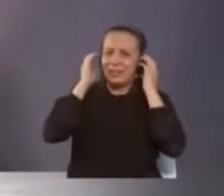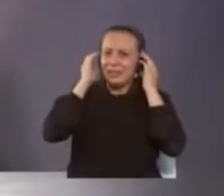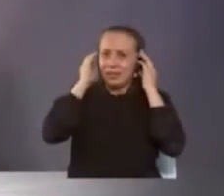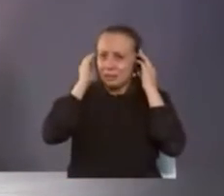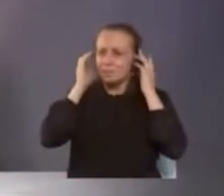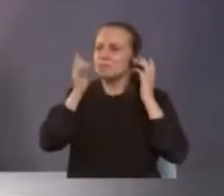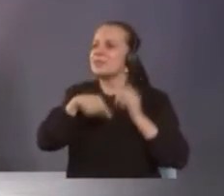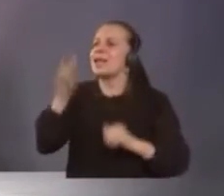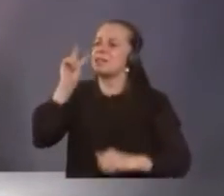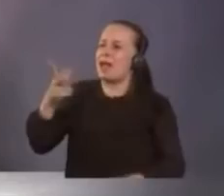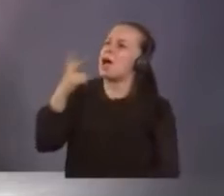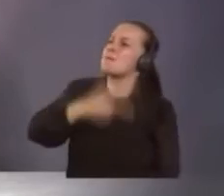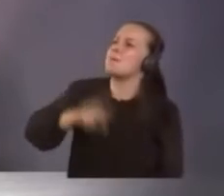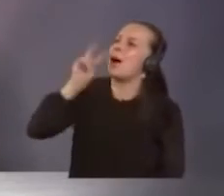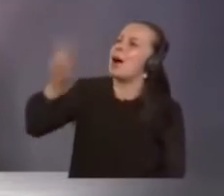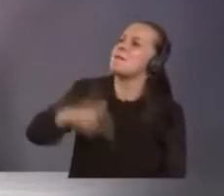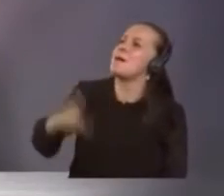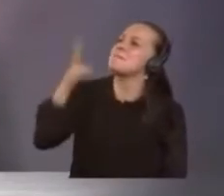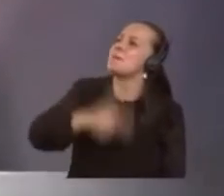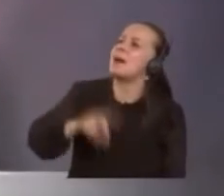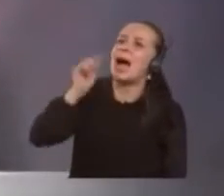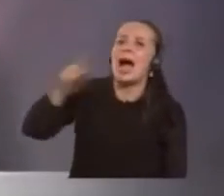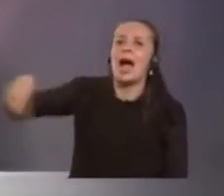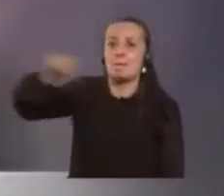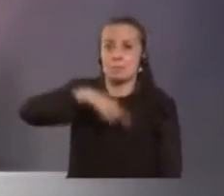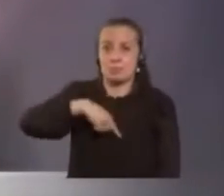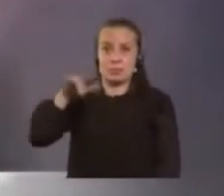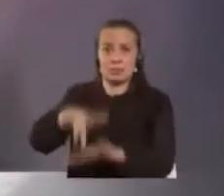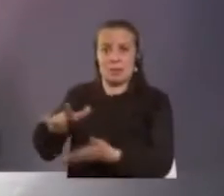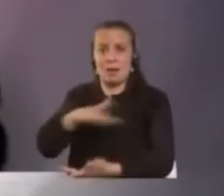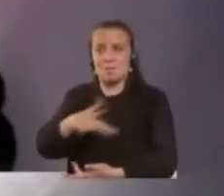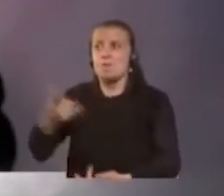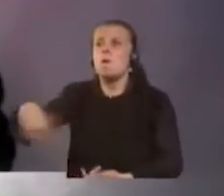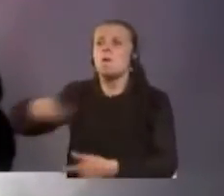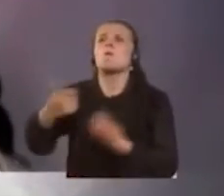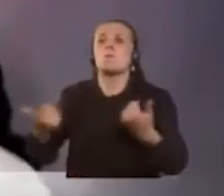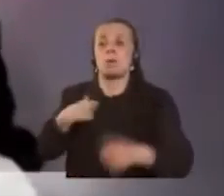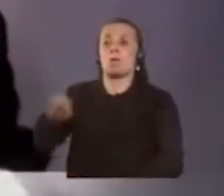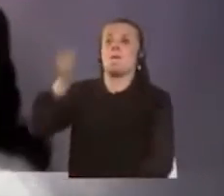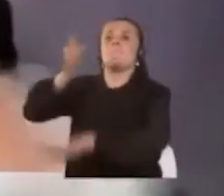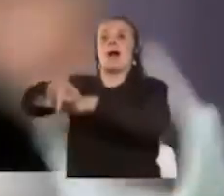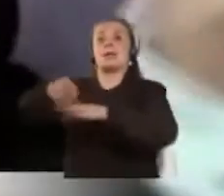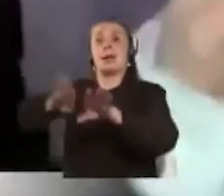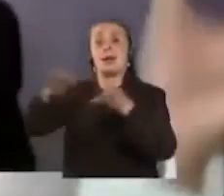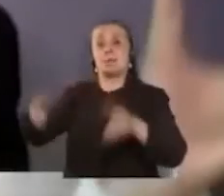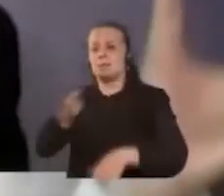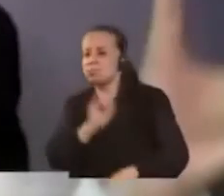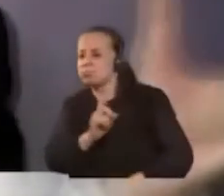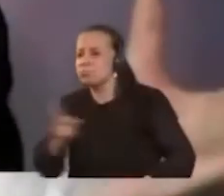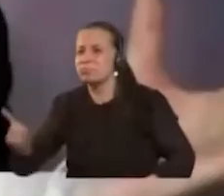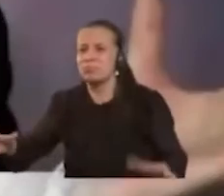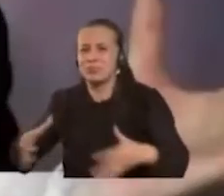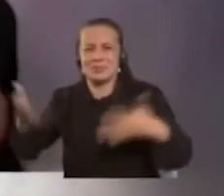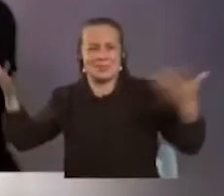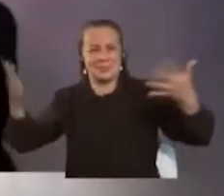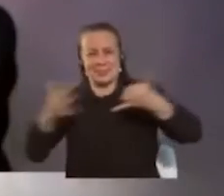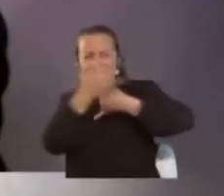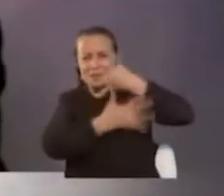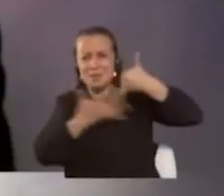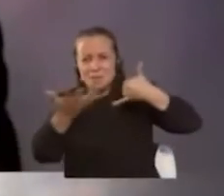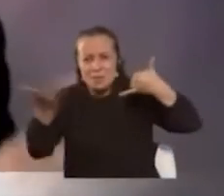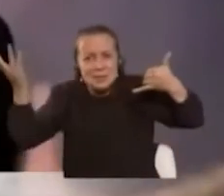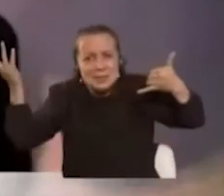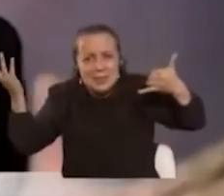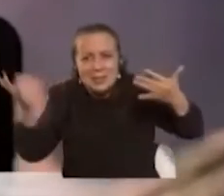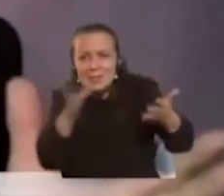haya y pueda haber un fraude en una determinada mesa o en varias mesas, se pueda dar la orden de recontar todos los votos de un país cuando, repito, eso